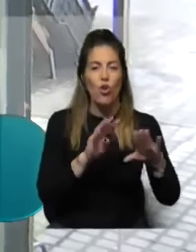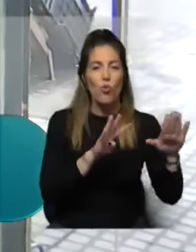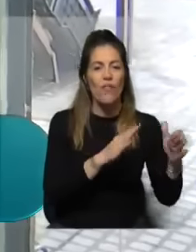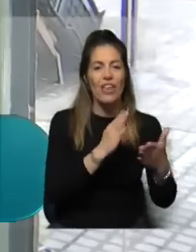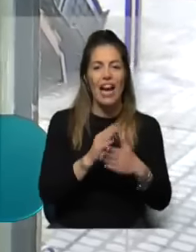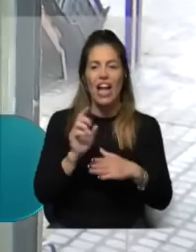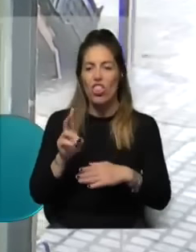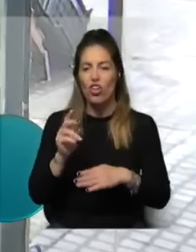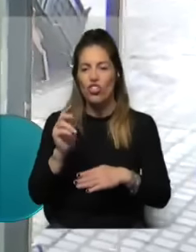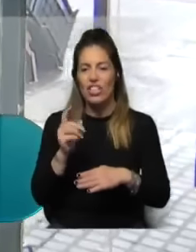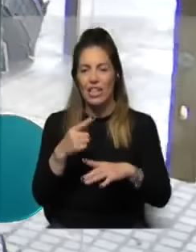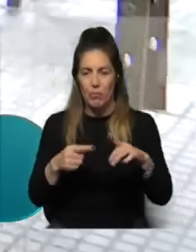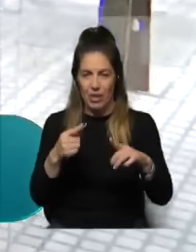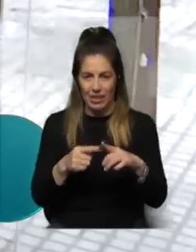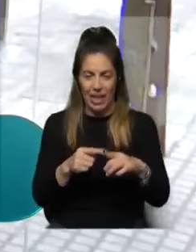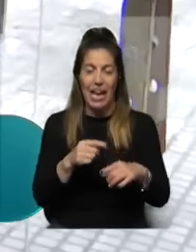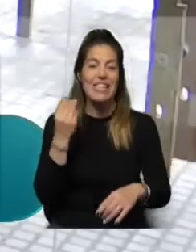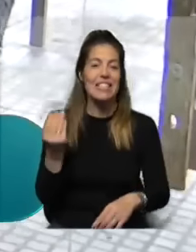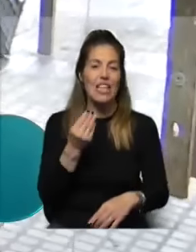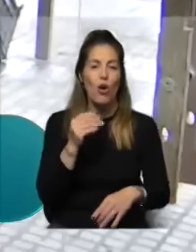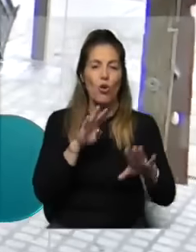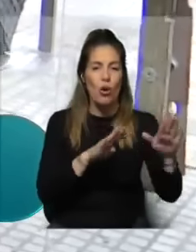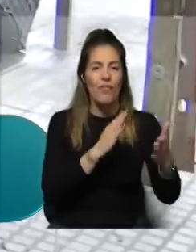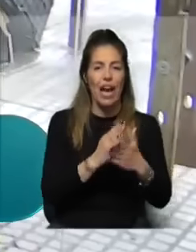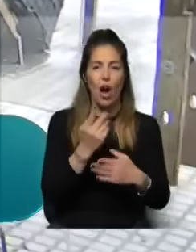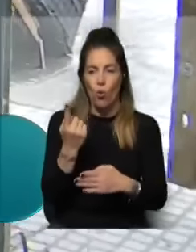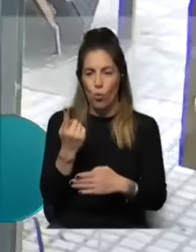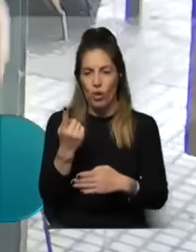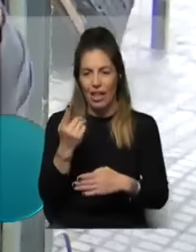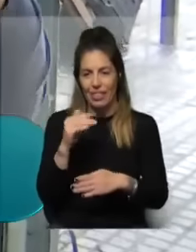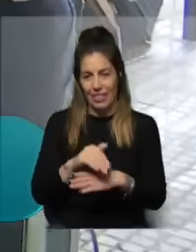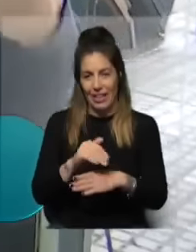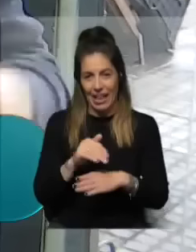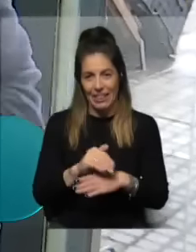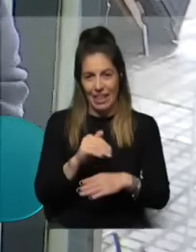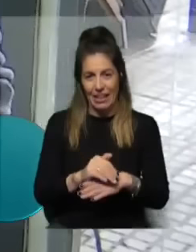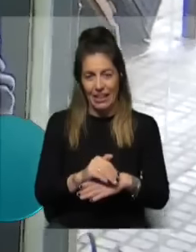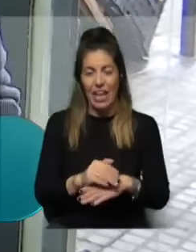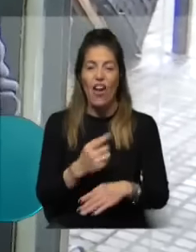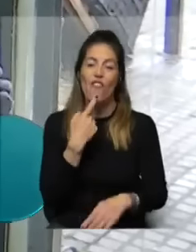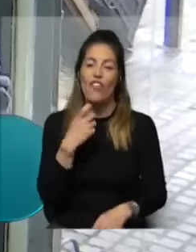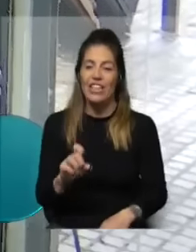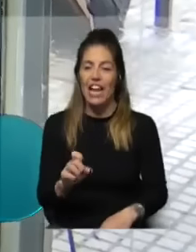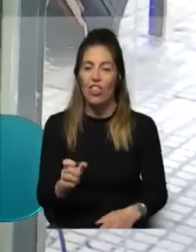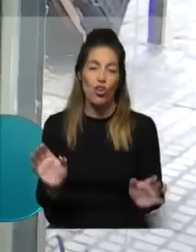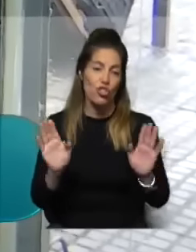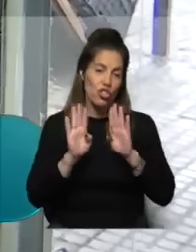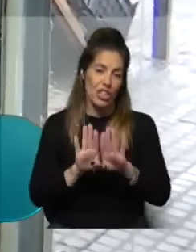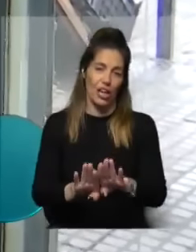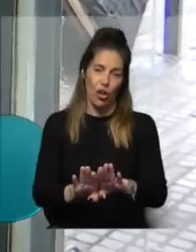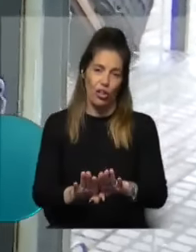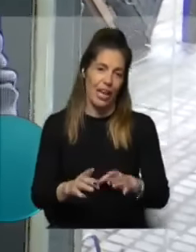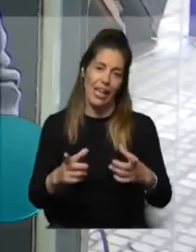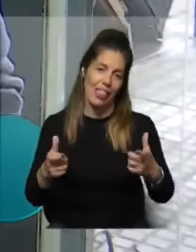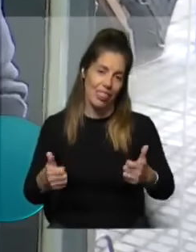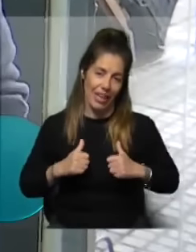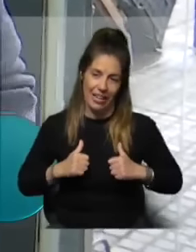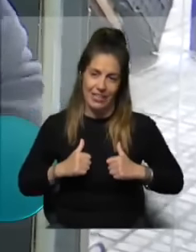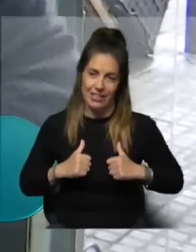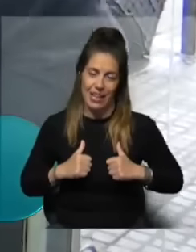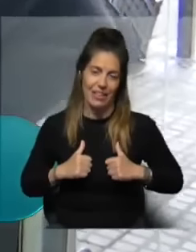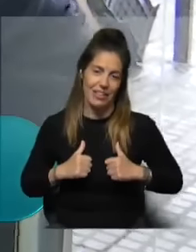El sábado 9 a 1. Bien. Y los feriados cierro, ¿no? Como tú uruguayo, feriados. Claro, a descansar, ¿verdad? Sí, feriados ya cerramos todos, los en